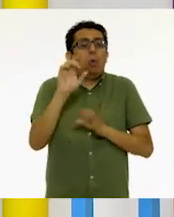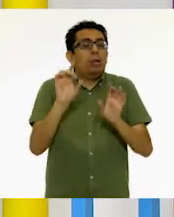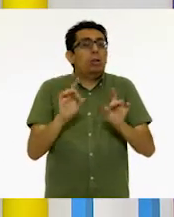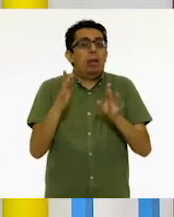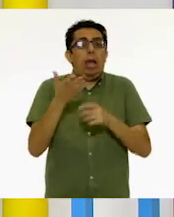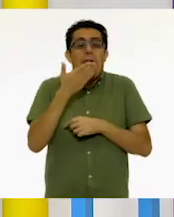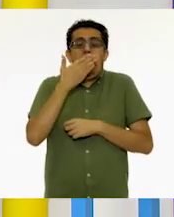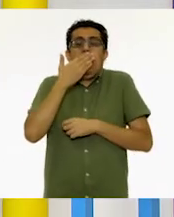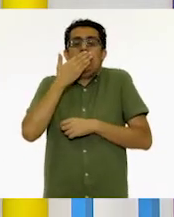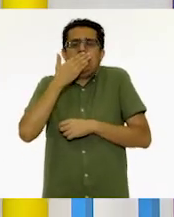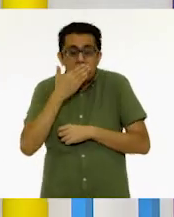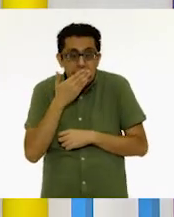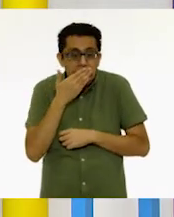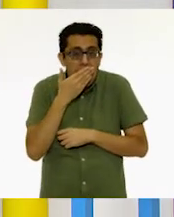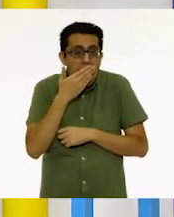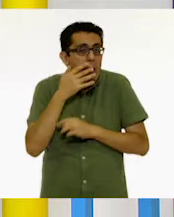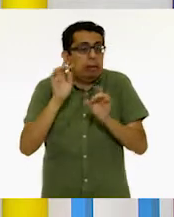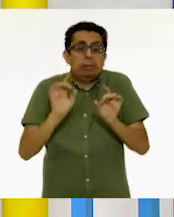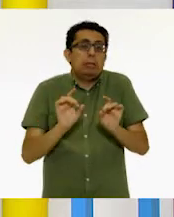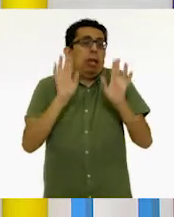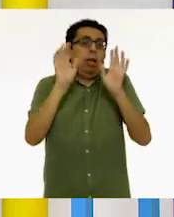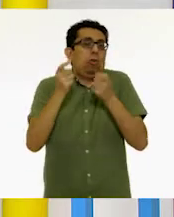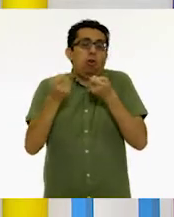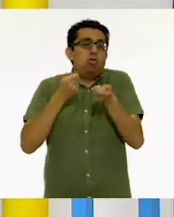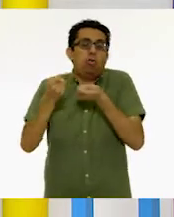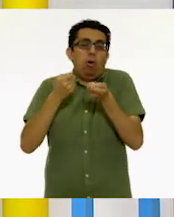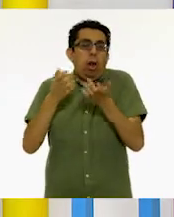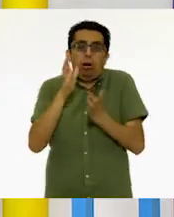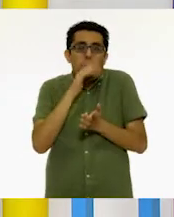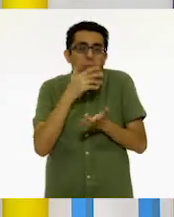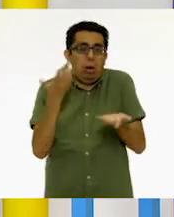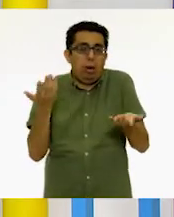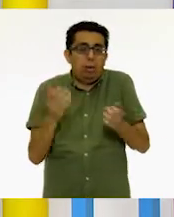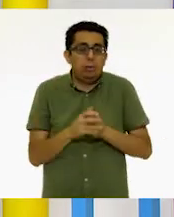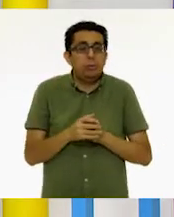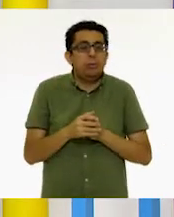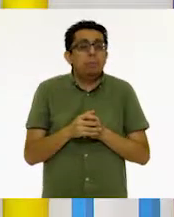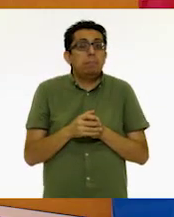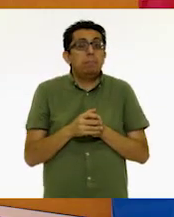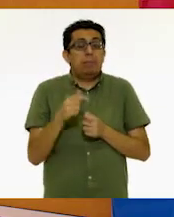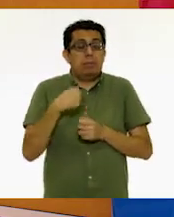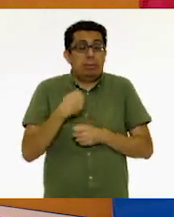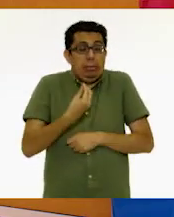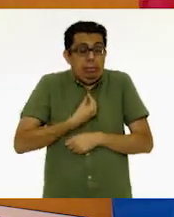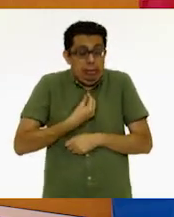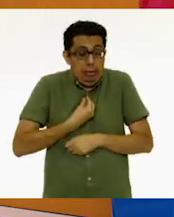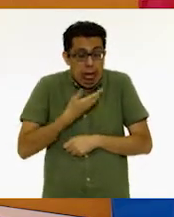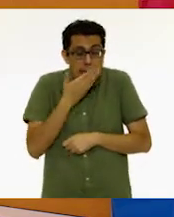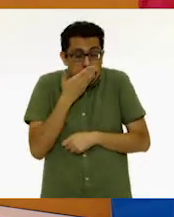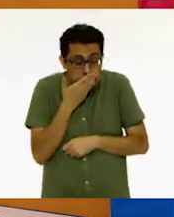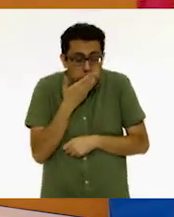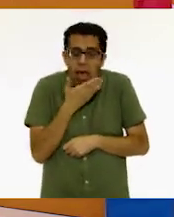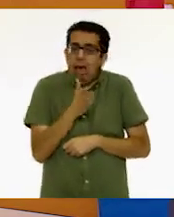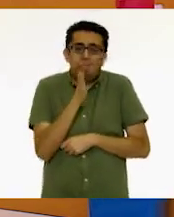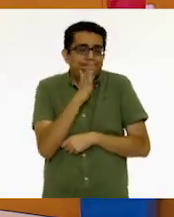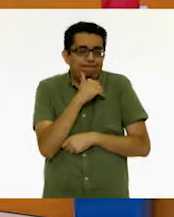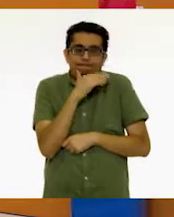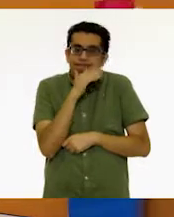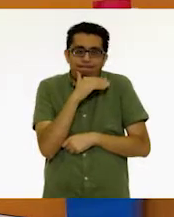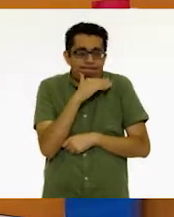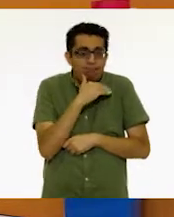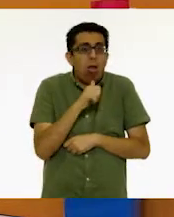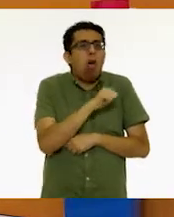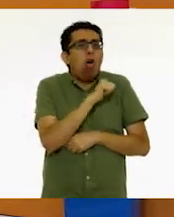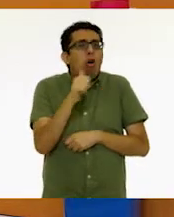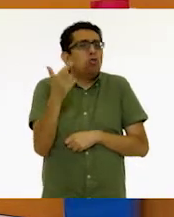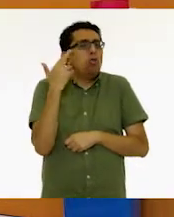veces uno no quiere estornudar y... Sí, y no puede controlarlo. Y por más que te aguantes... Y sale. Exactamente. Cierto. ¿Qué otro